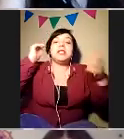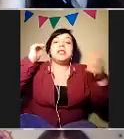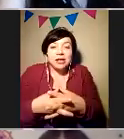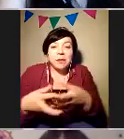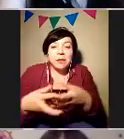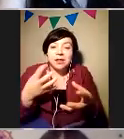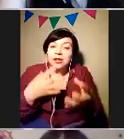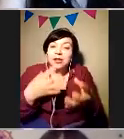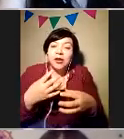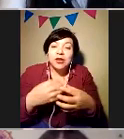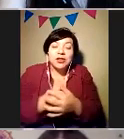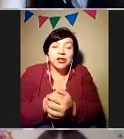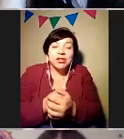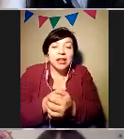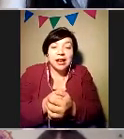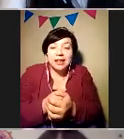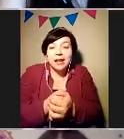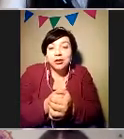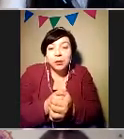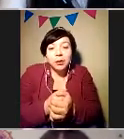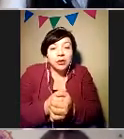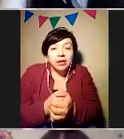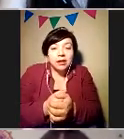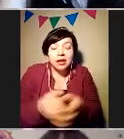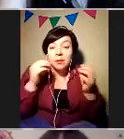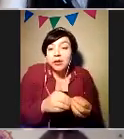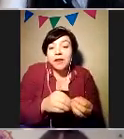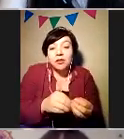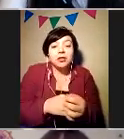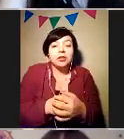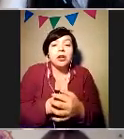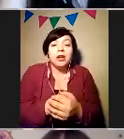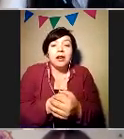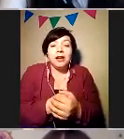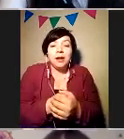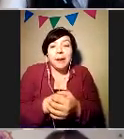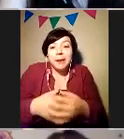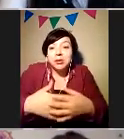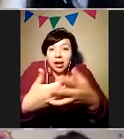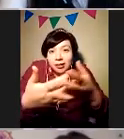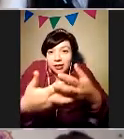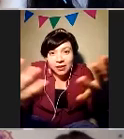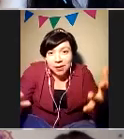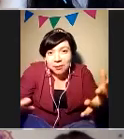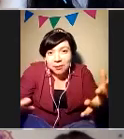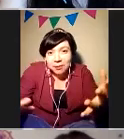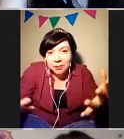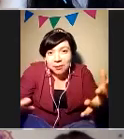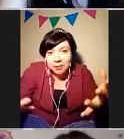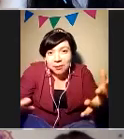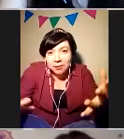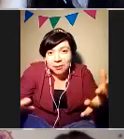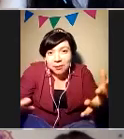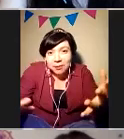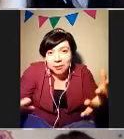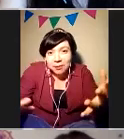en tiendas como Shein, esperando conocer la calidad de estos productos que adquieren a muy bajo costo, para mostrarlo y abrir en